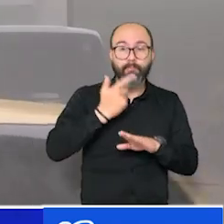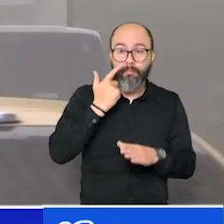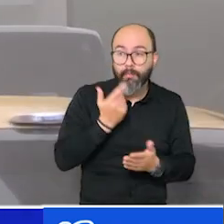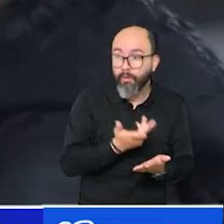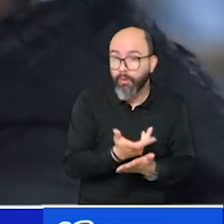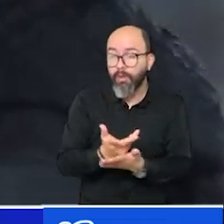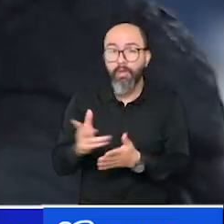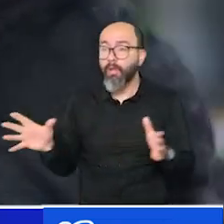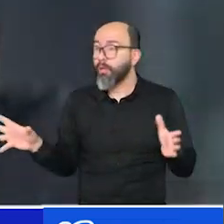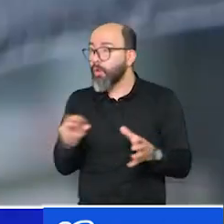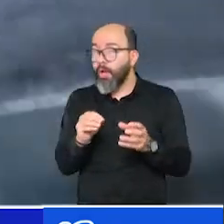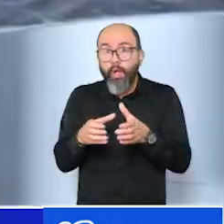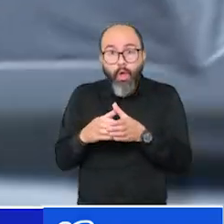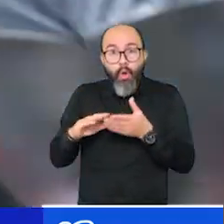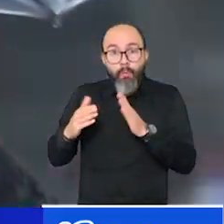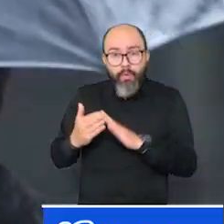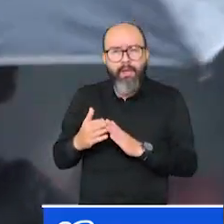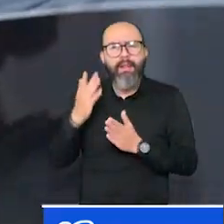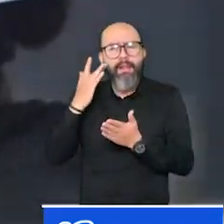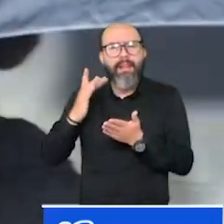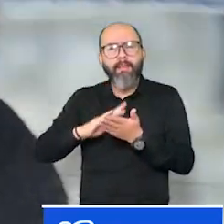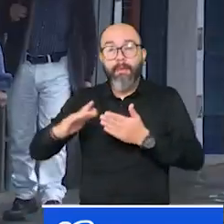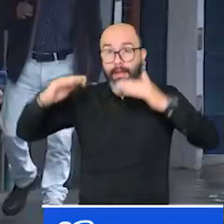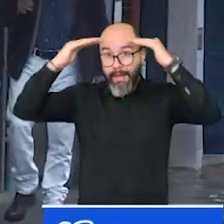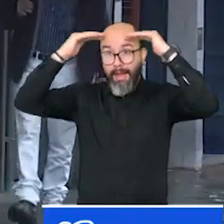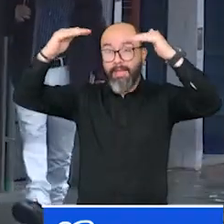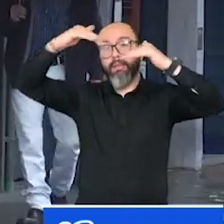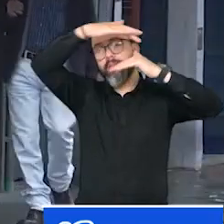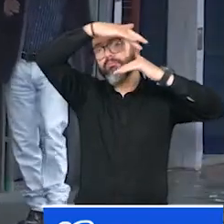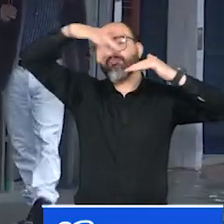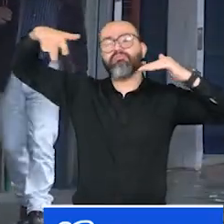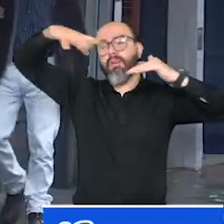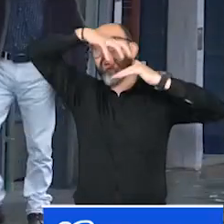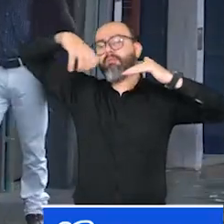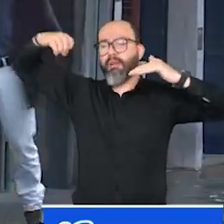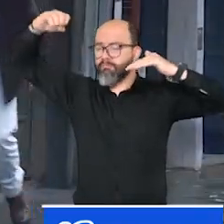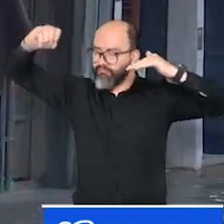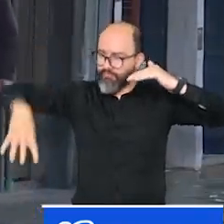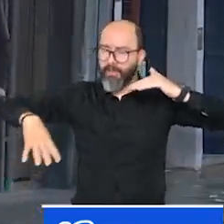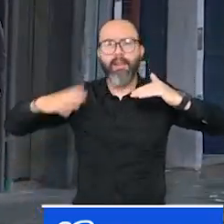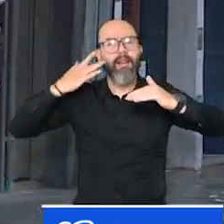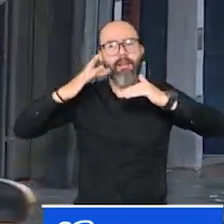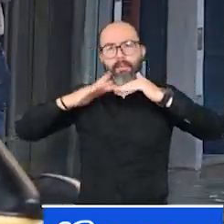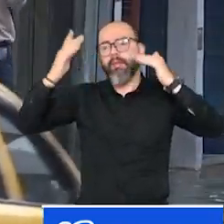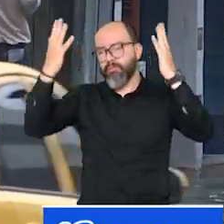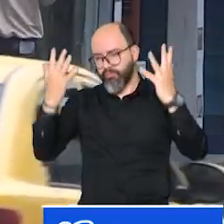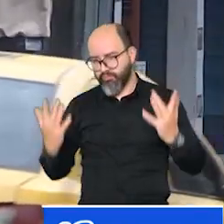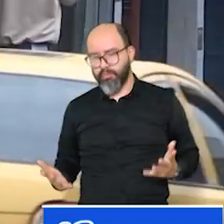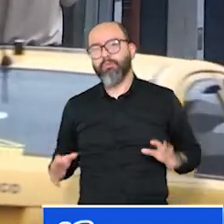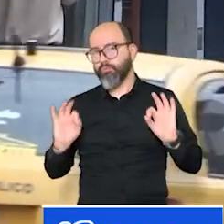la comunidad por estos días la limpieza de techos canales y canaletas para evitar inundaciones en las viviendas